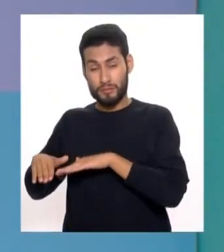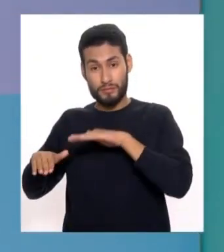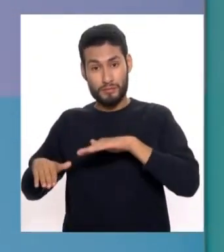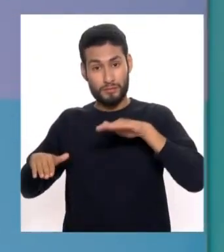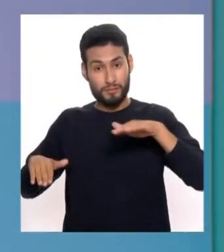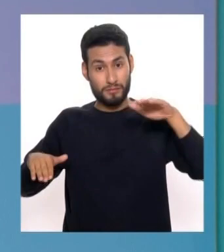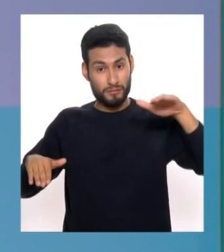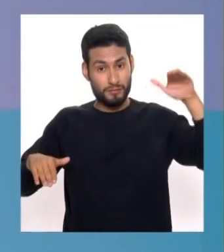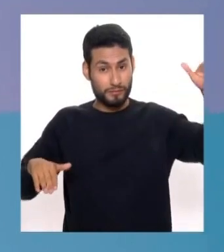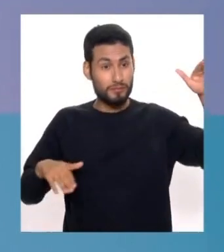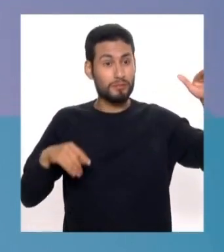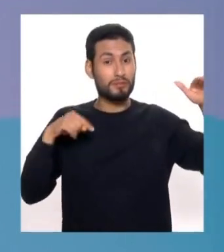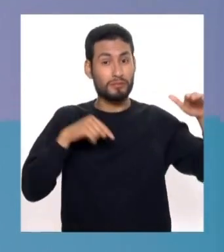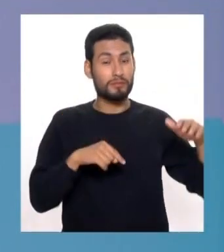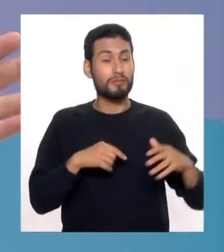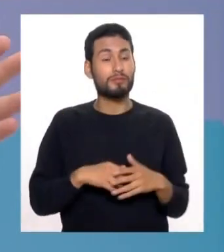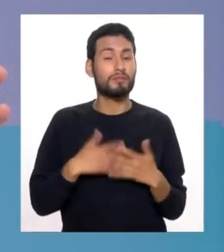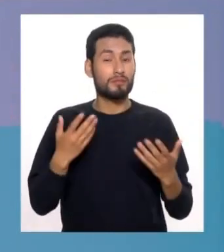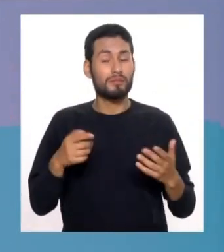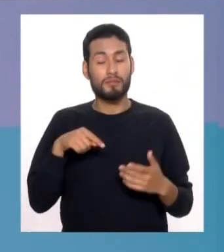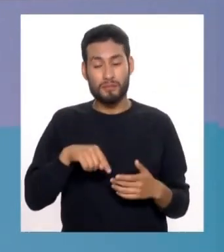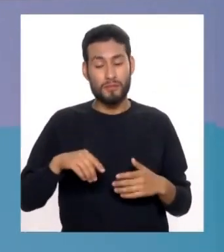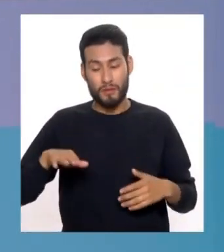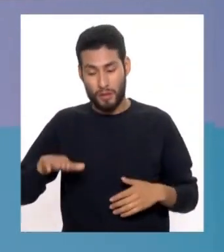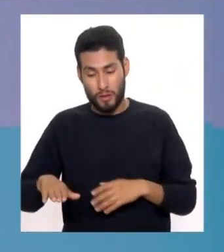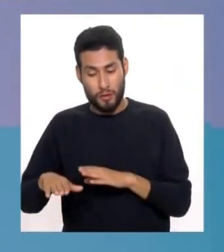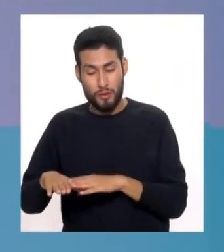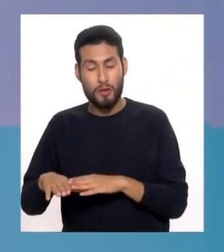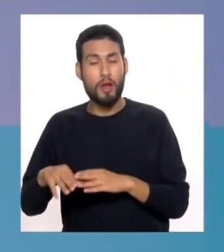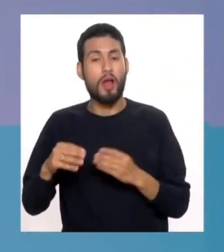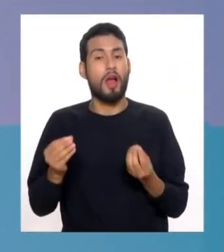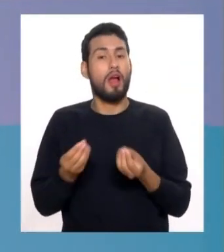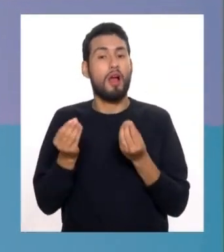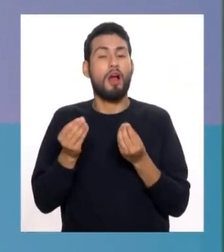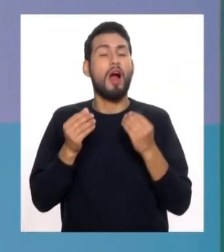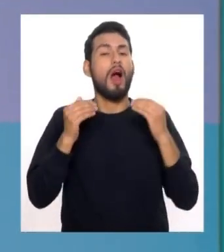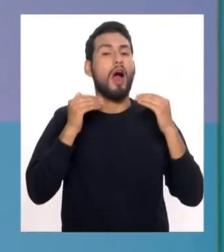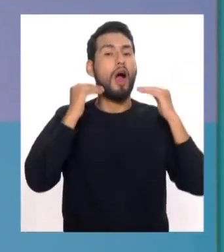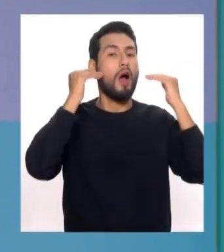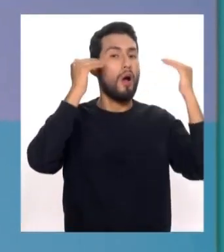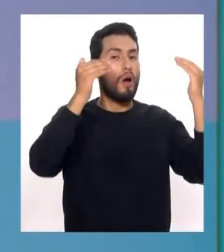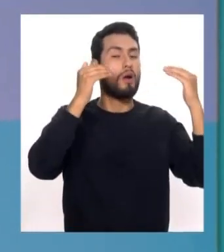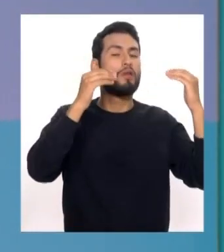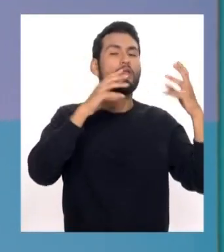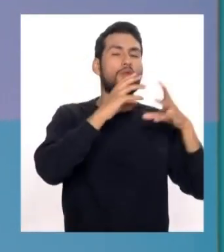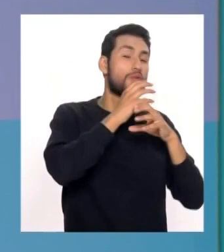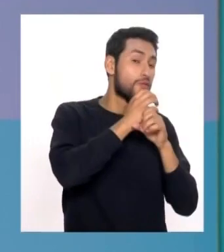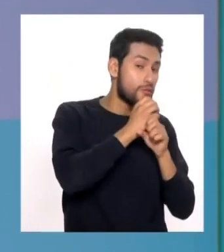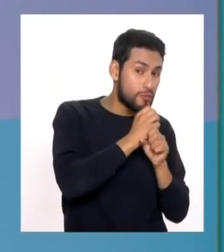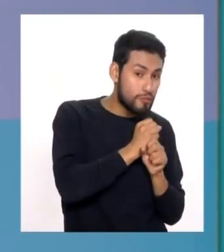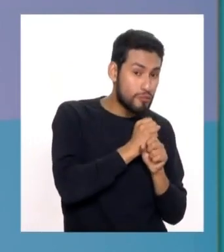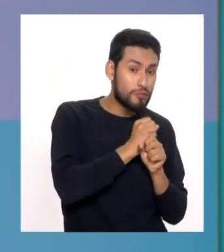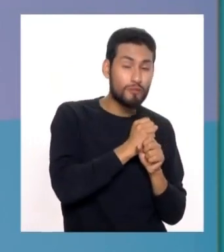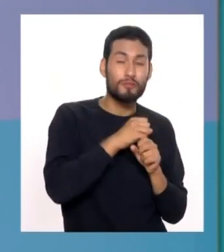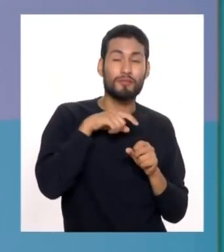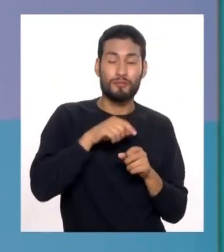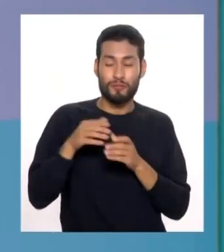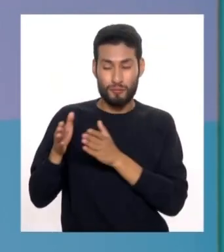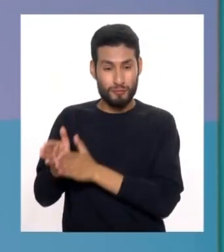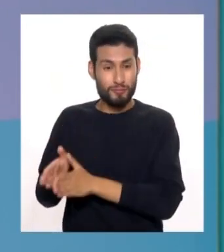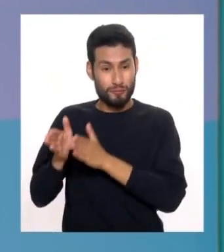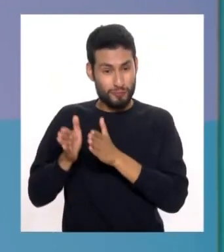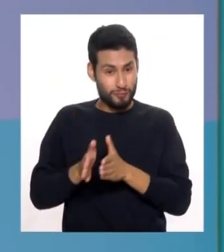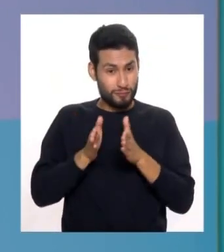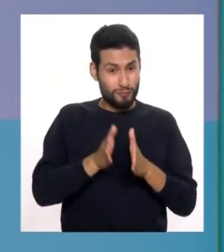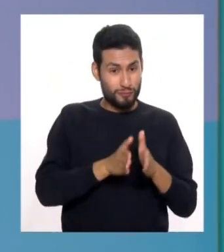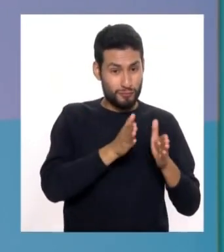etapas, un paciente, como es el niño, como es el adolescente, el adulto mayor, tenemos que entender también que